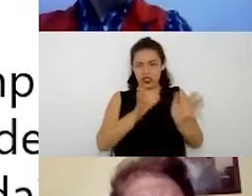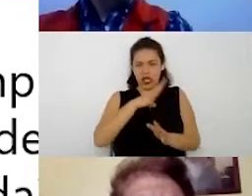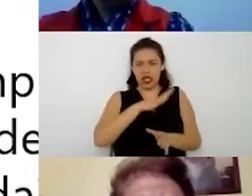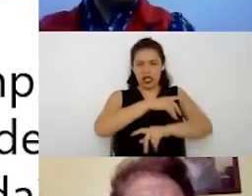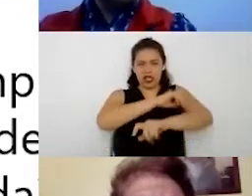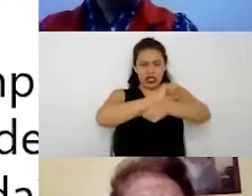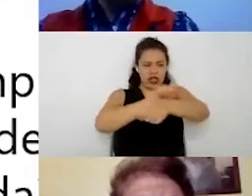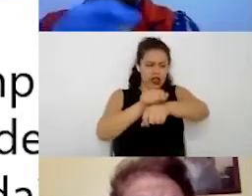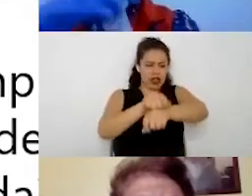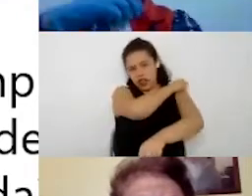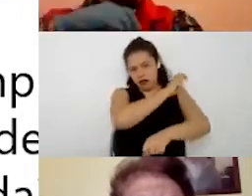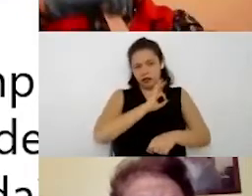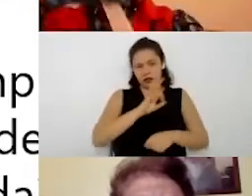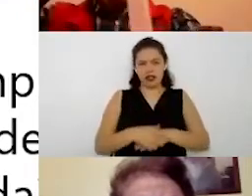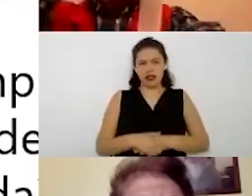Ok.